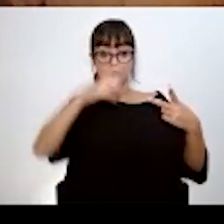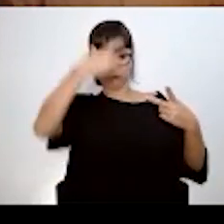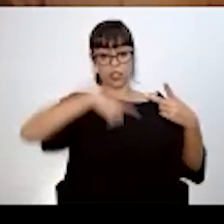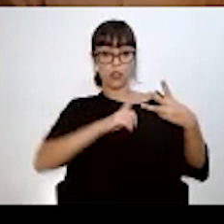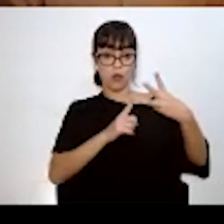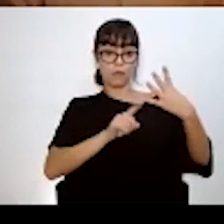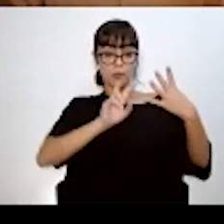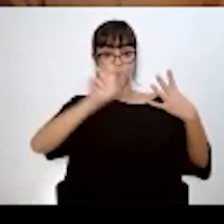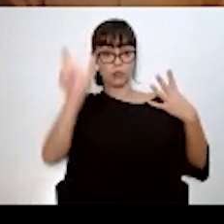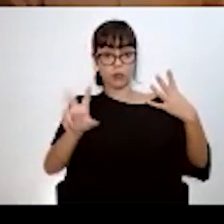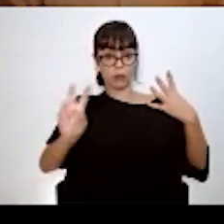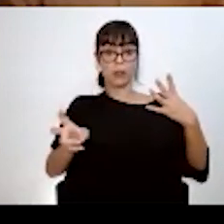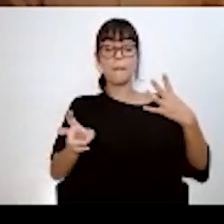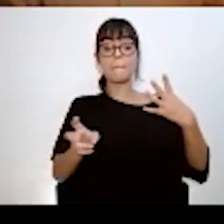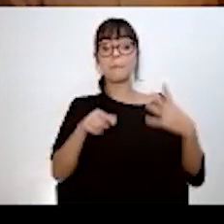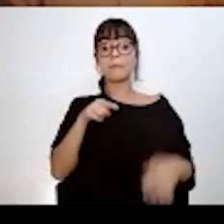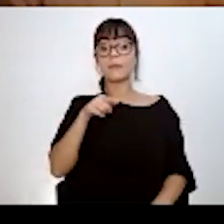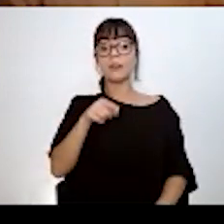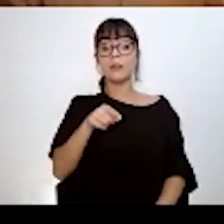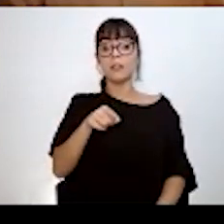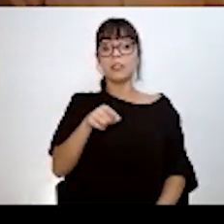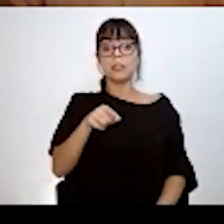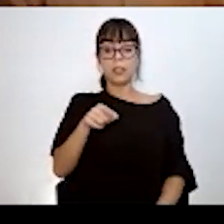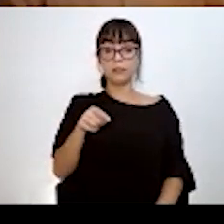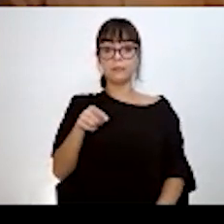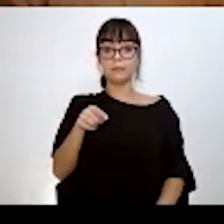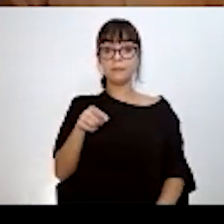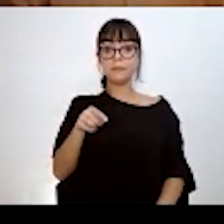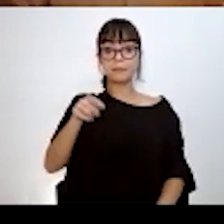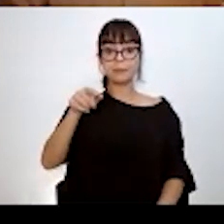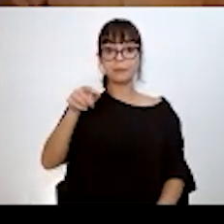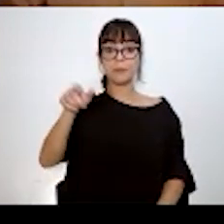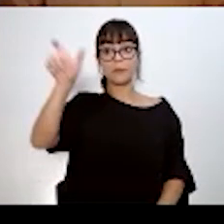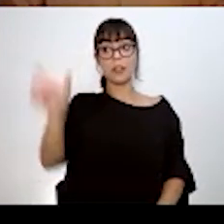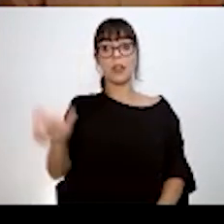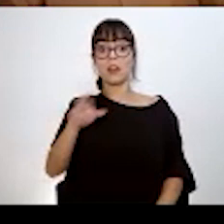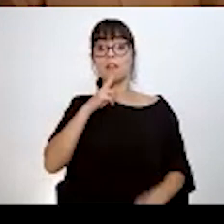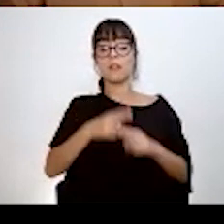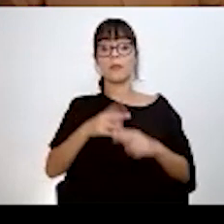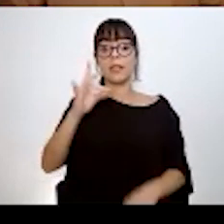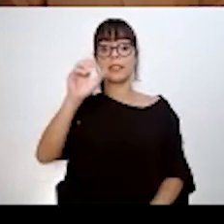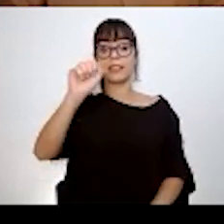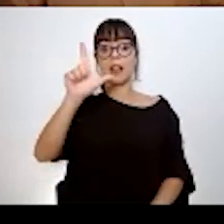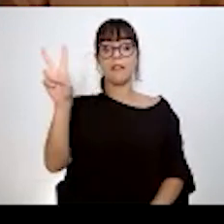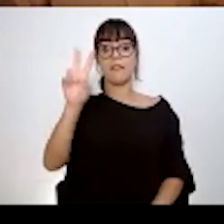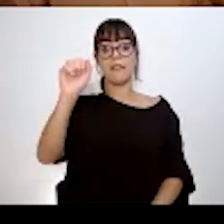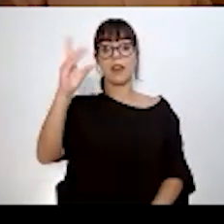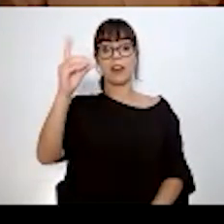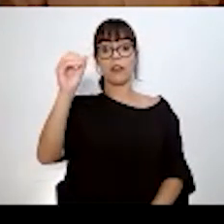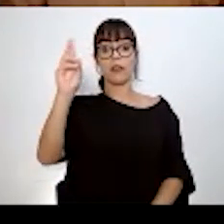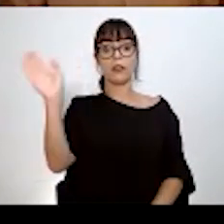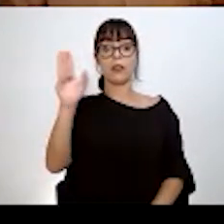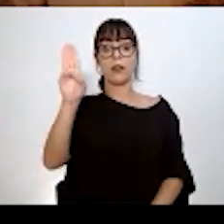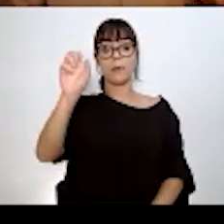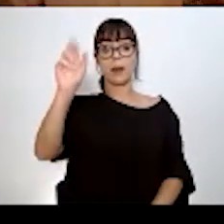que es un trabajo también de Salvador Pardo y de Juan Barceló, donde también presentaban un modelo a partir de menos